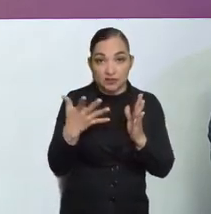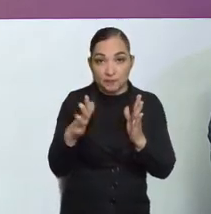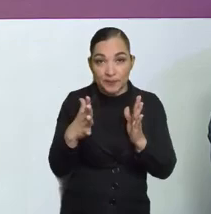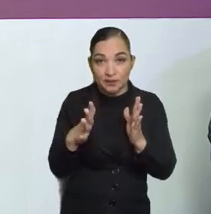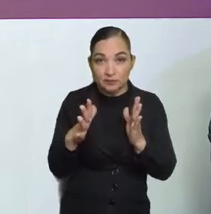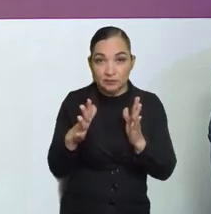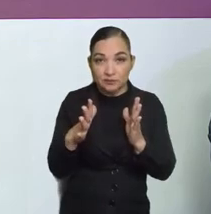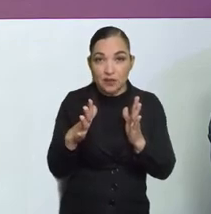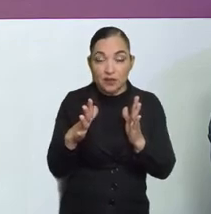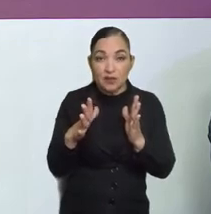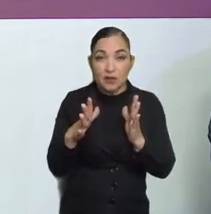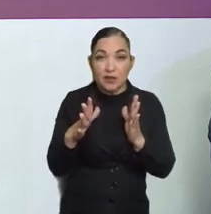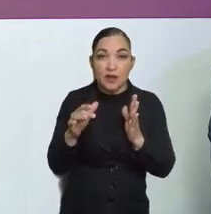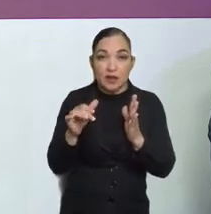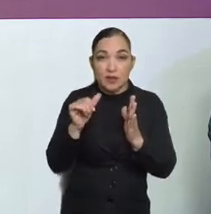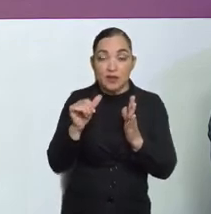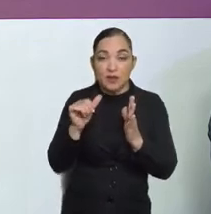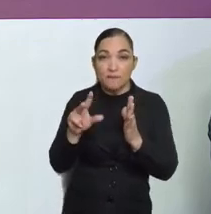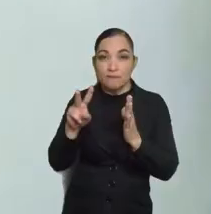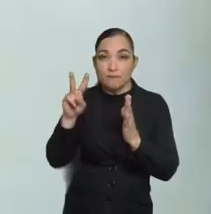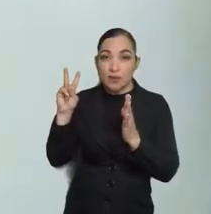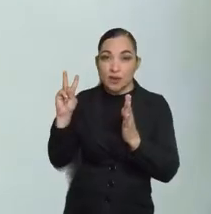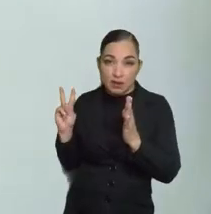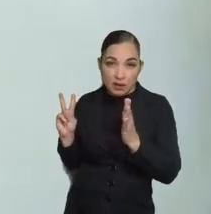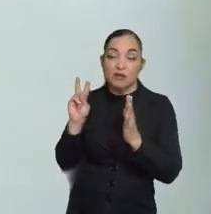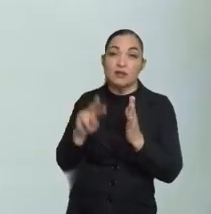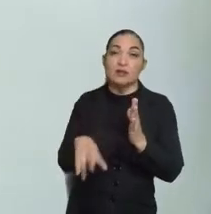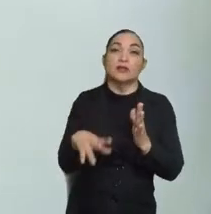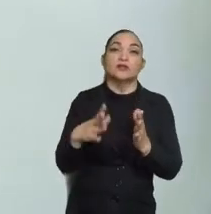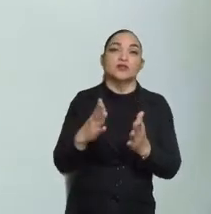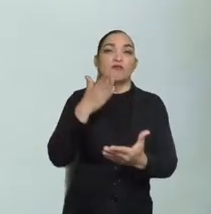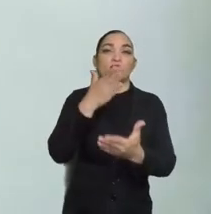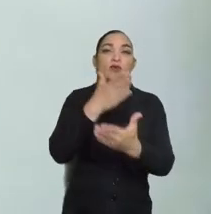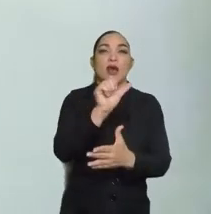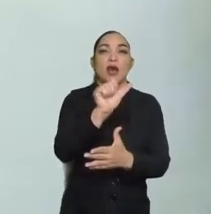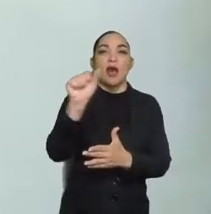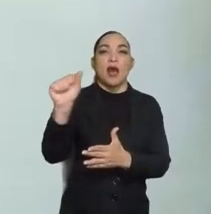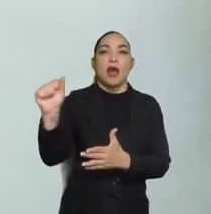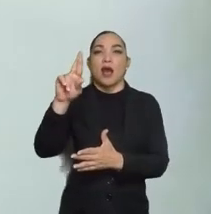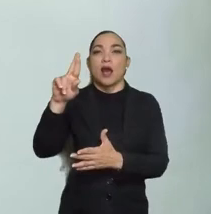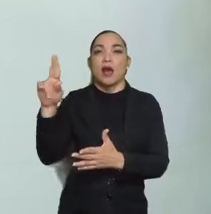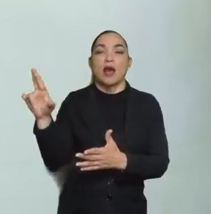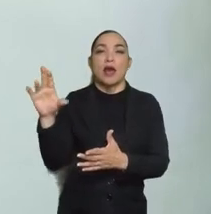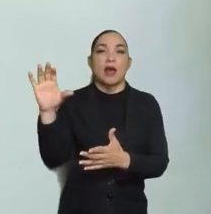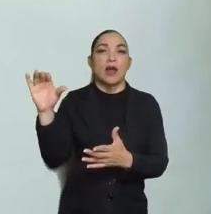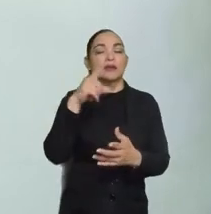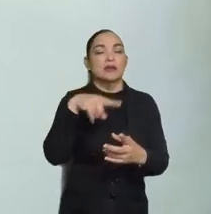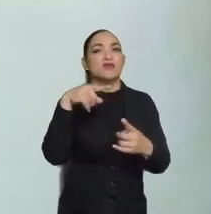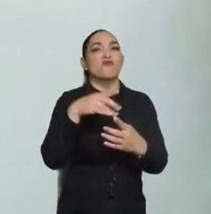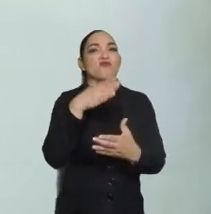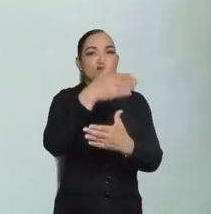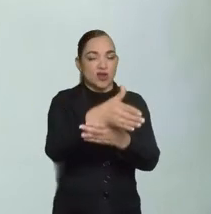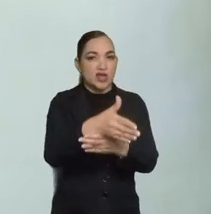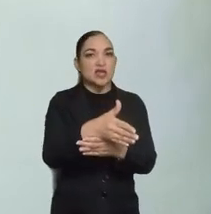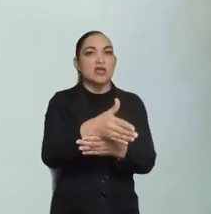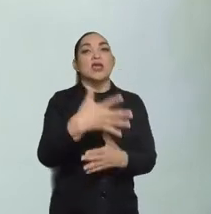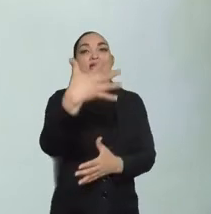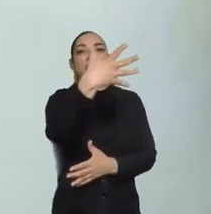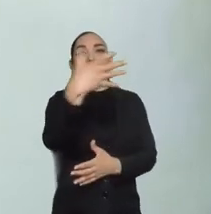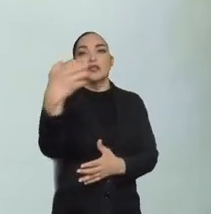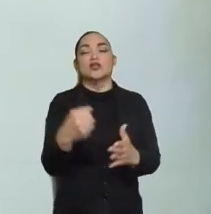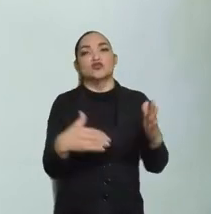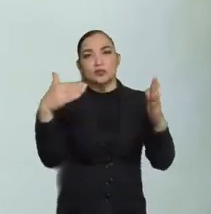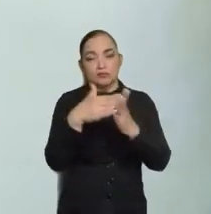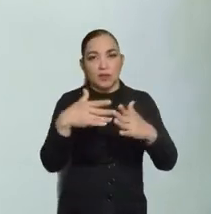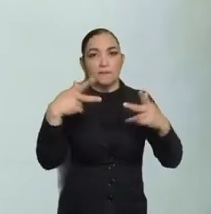la ARC, había alrededor de 512 mil, no sé cuántos, productores que ya tienen el permiso único